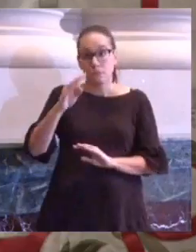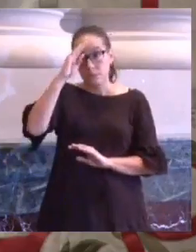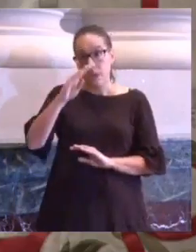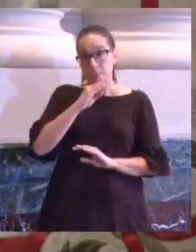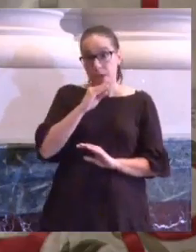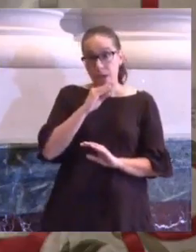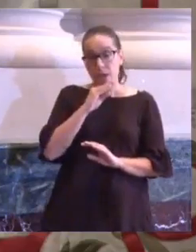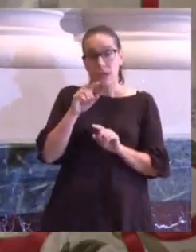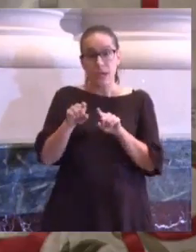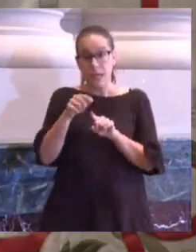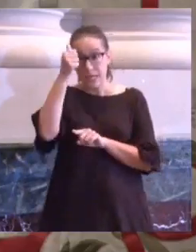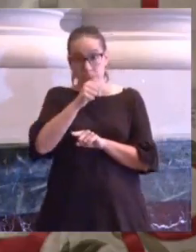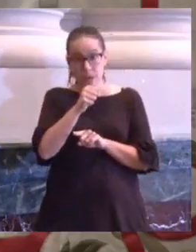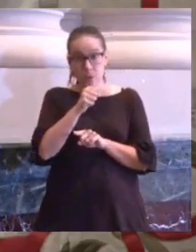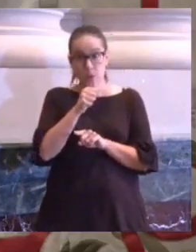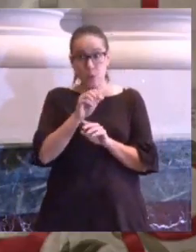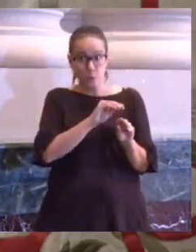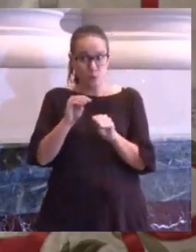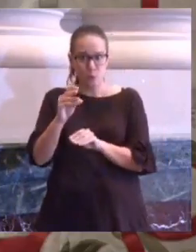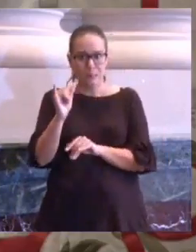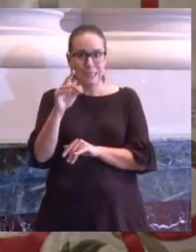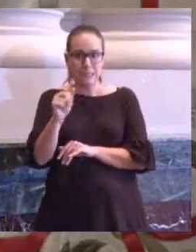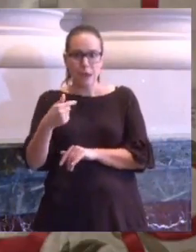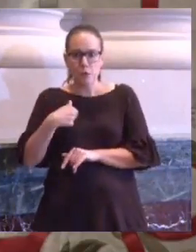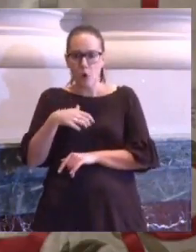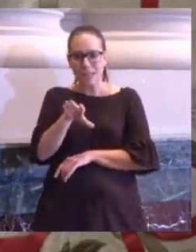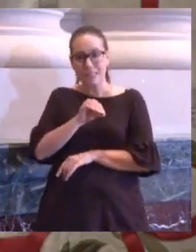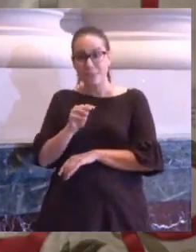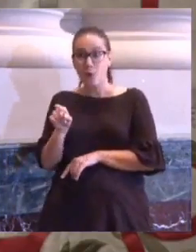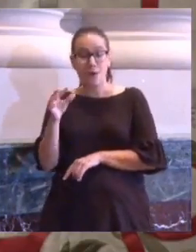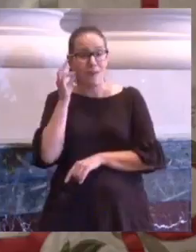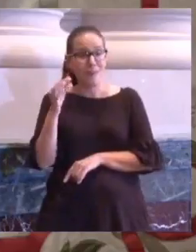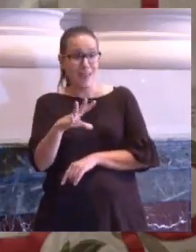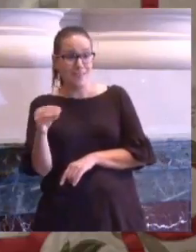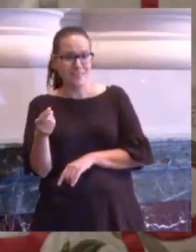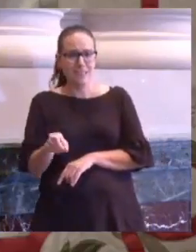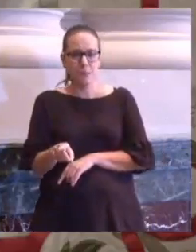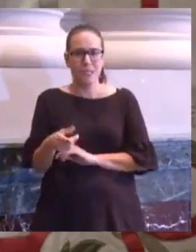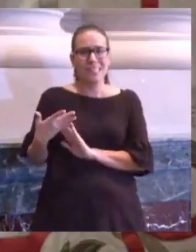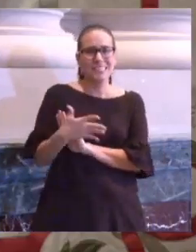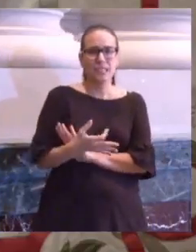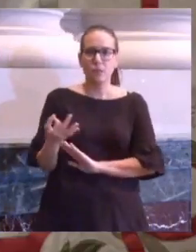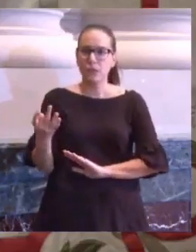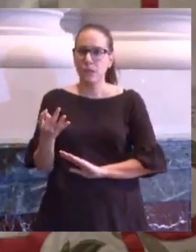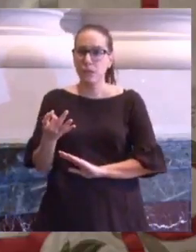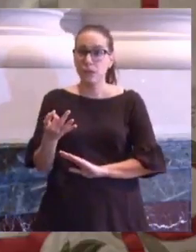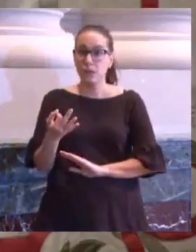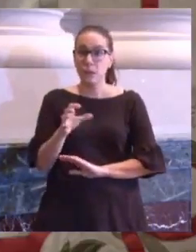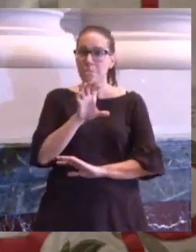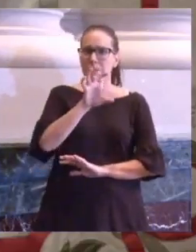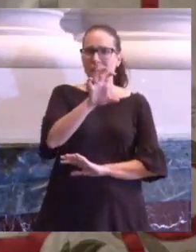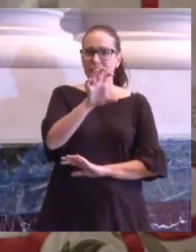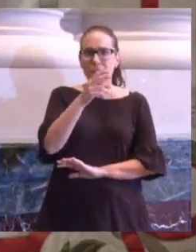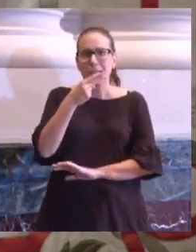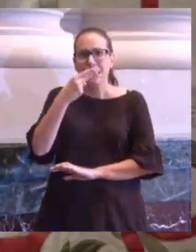el hermano de Sira, como lo entiendo yo y como lo entiende ella, significa fundamentalmente anteponer el interés del país,